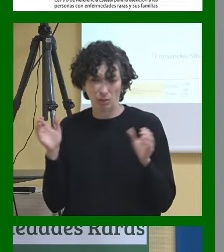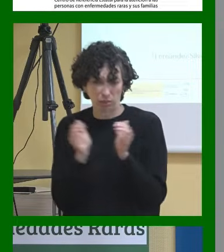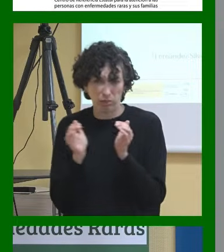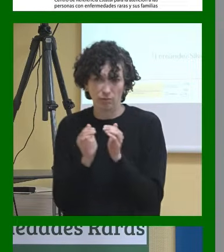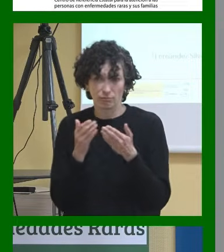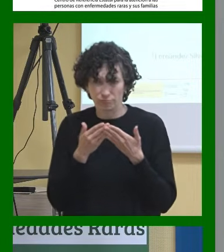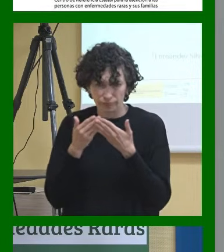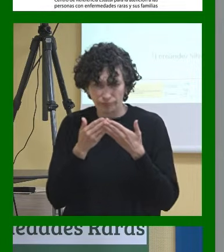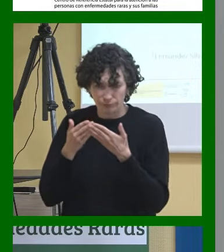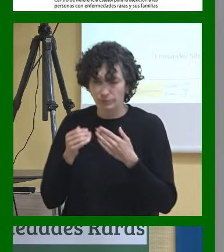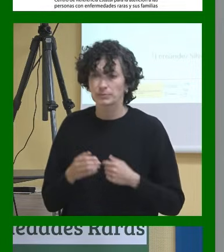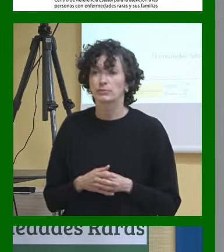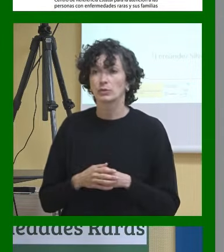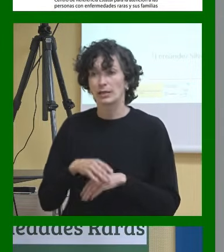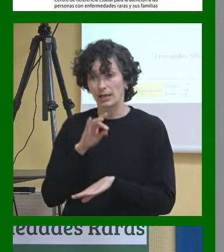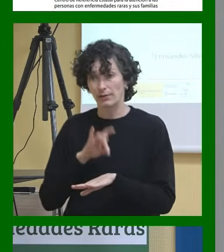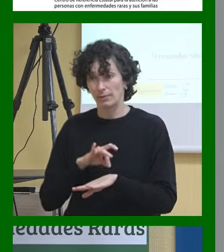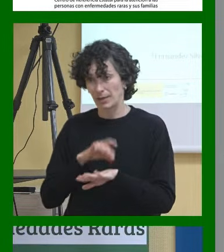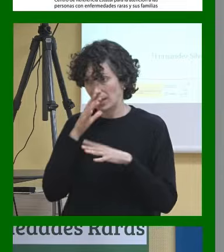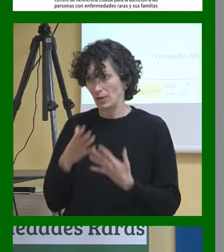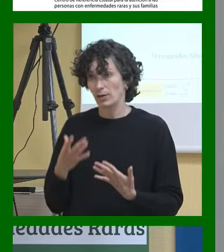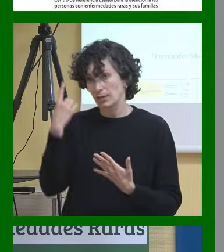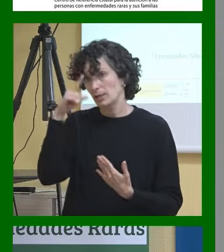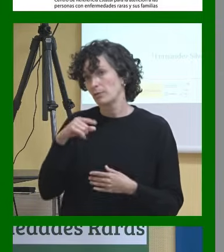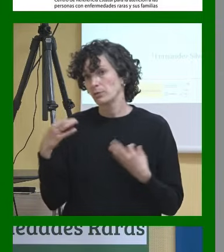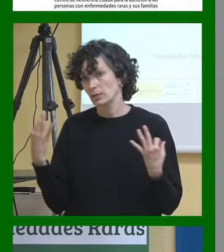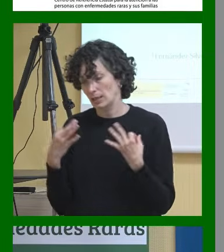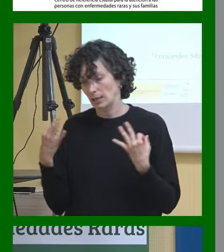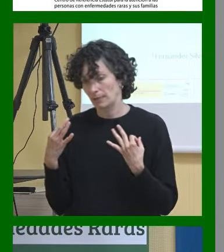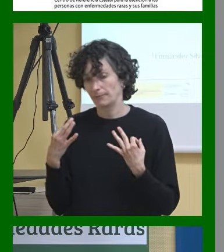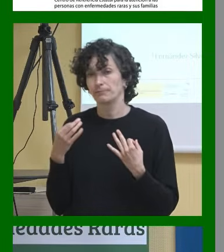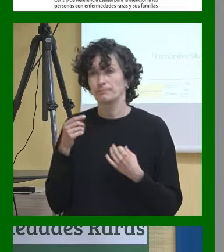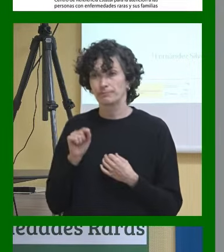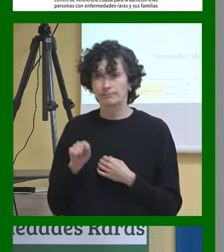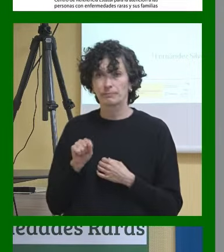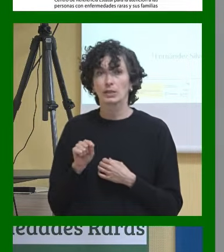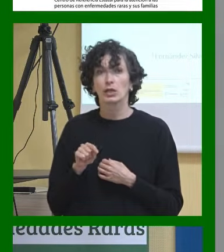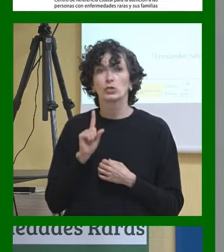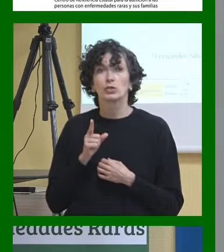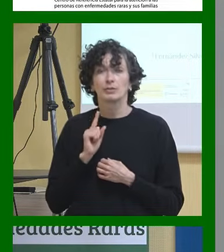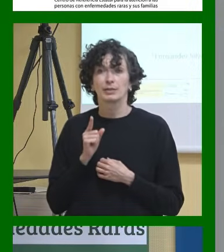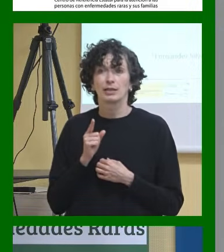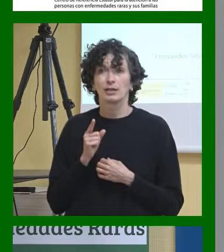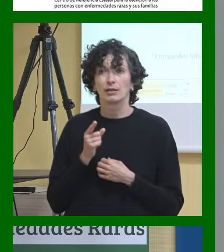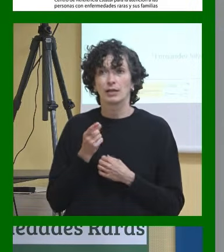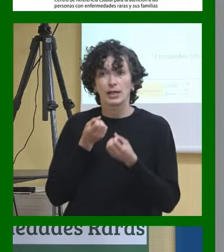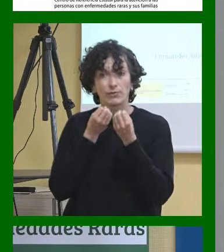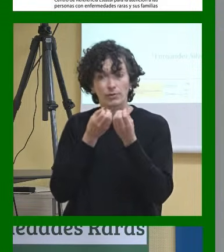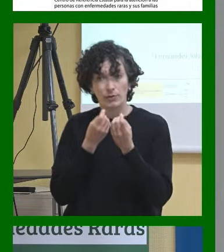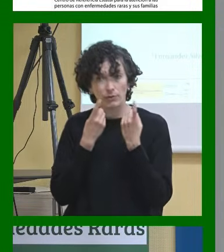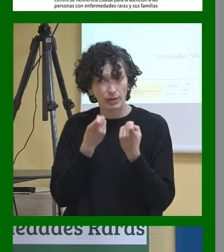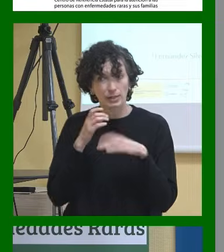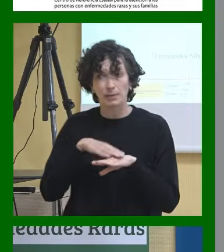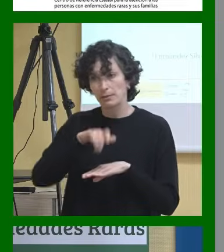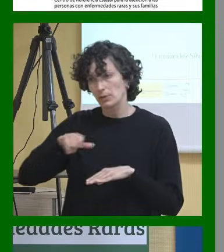Entonces, ¿qué sabemos del FAPA en nuestro entorno? Como hemos dicho, ya no solo hay falta de información para los